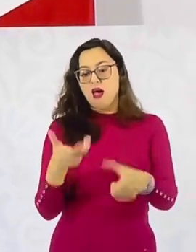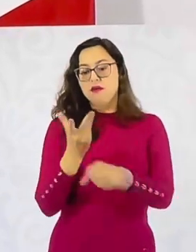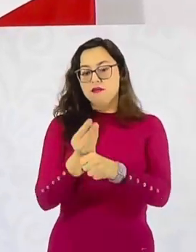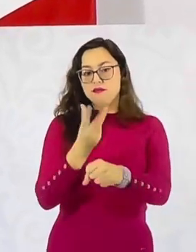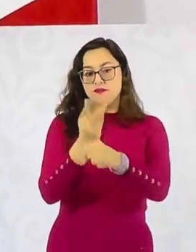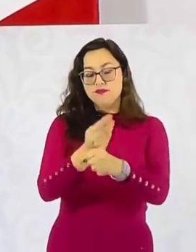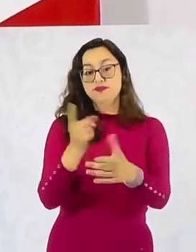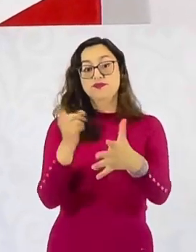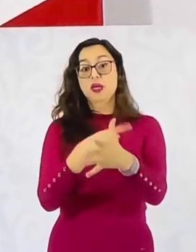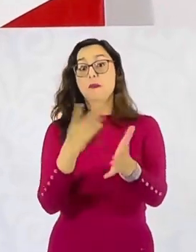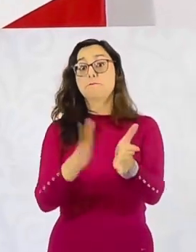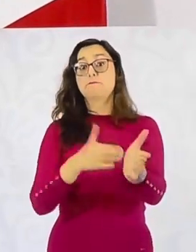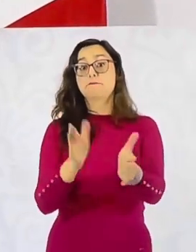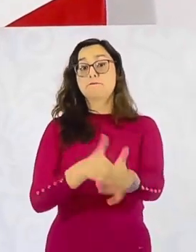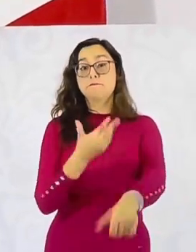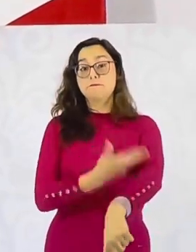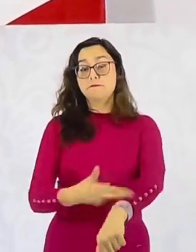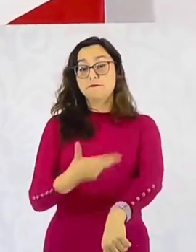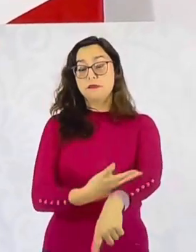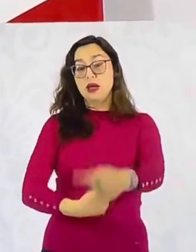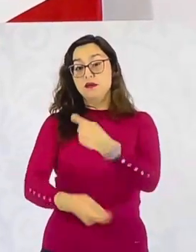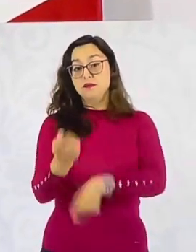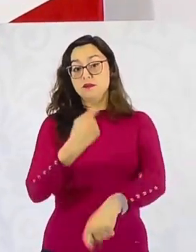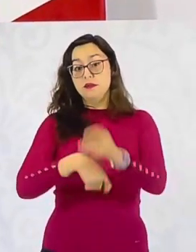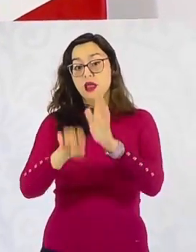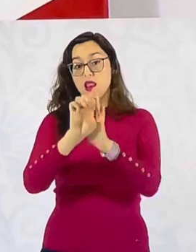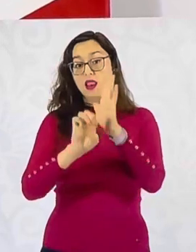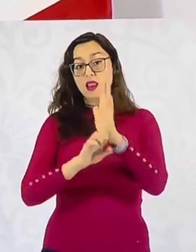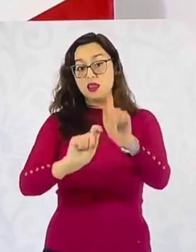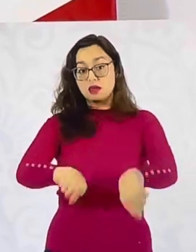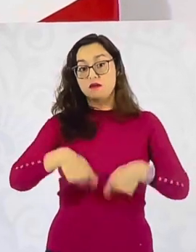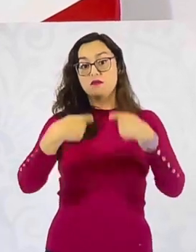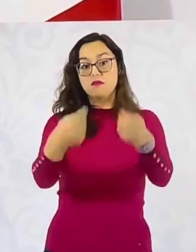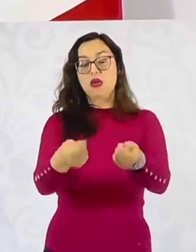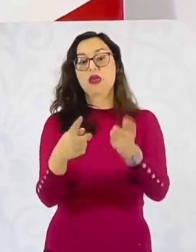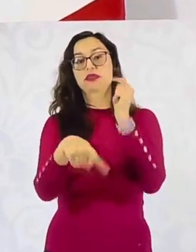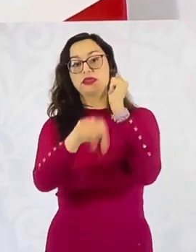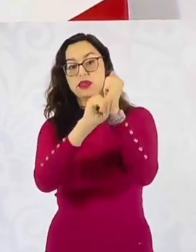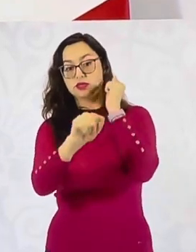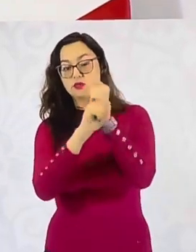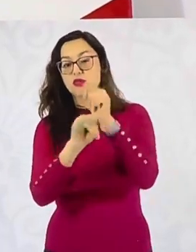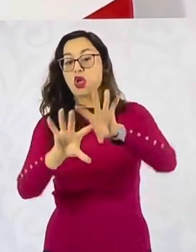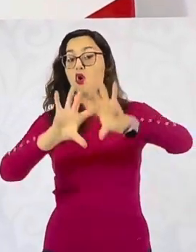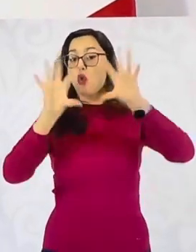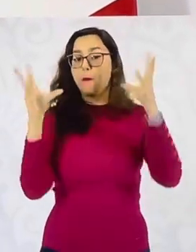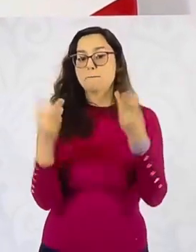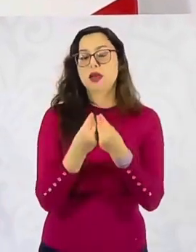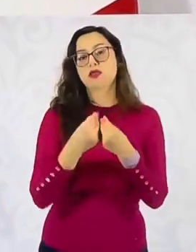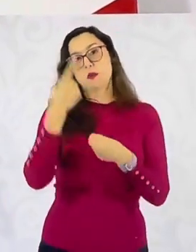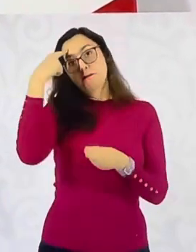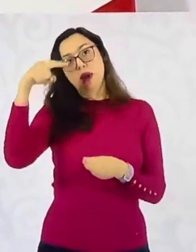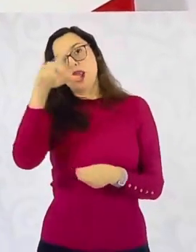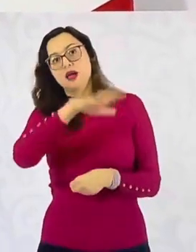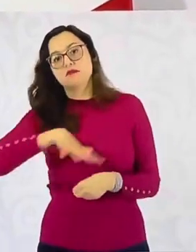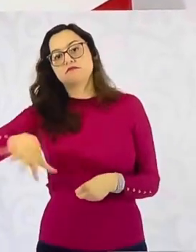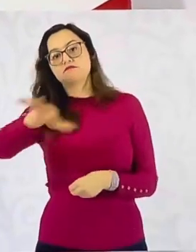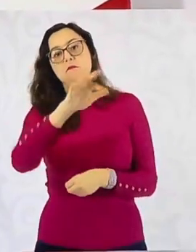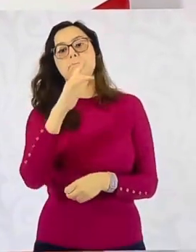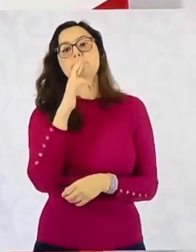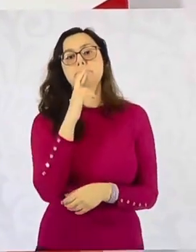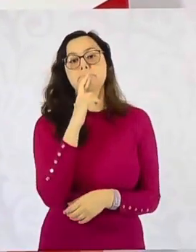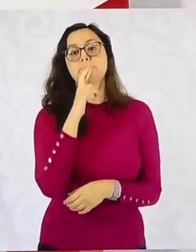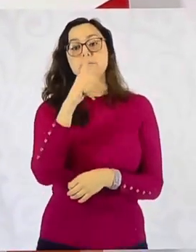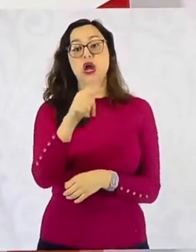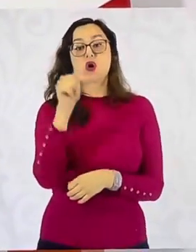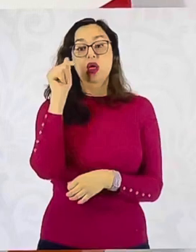es escrituración, es mejoramiento de la movilidad. Es un programa integral para la mejora urbana de esta zona en